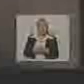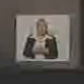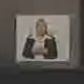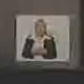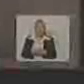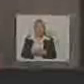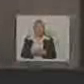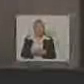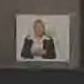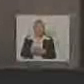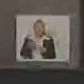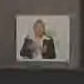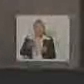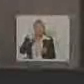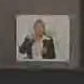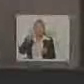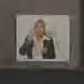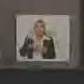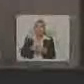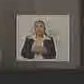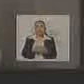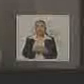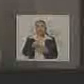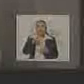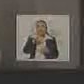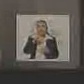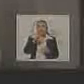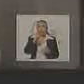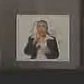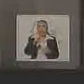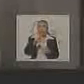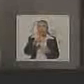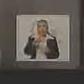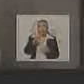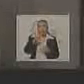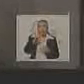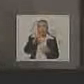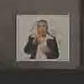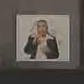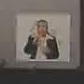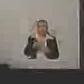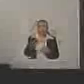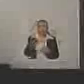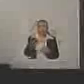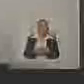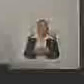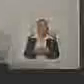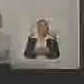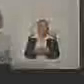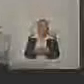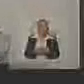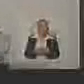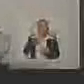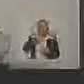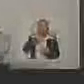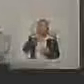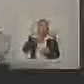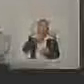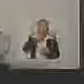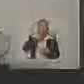Gracias. En uso de la voz, la candidata Cipacli Dinora Pizano Osorio. Adelante. Vecino,